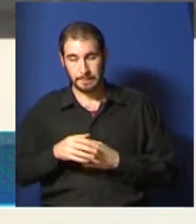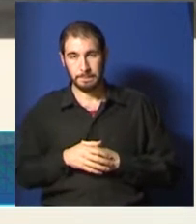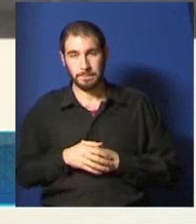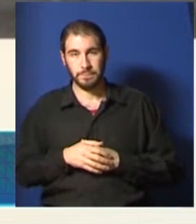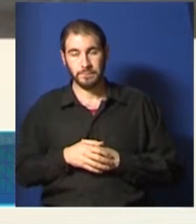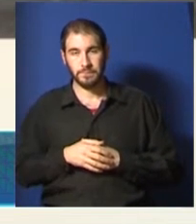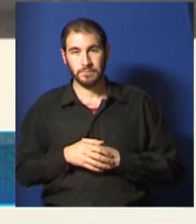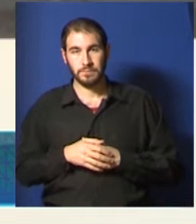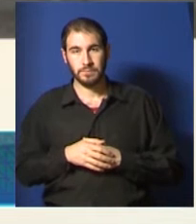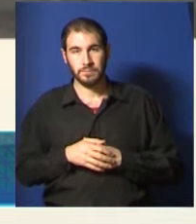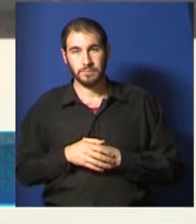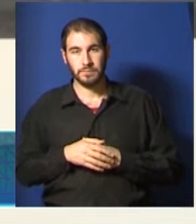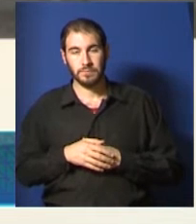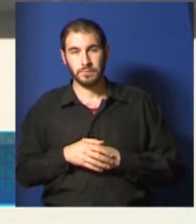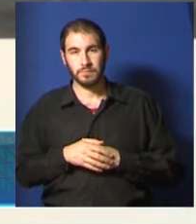hizo fue